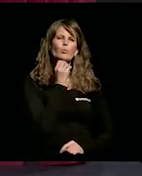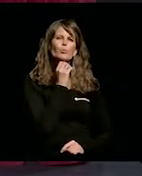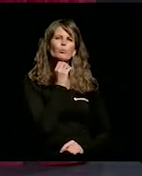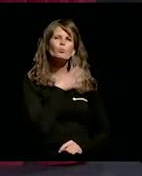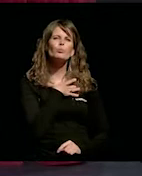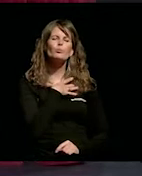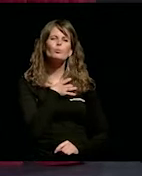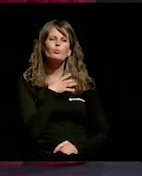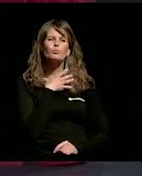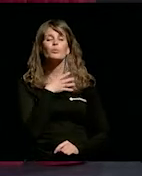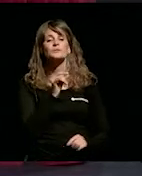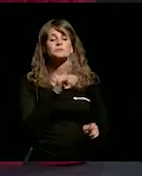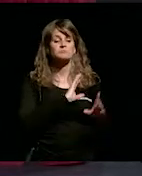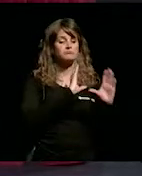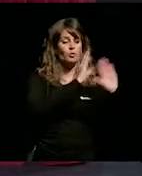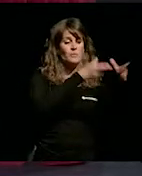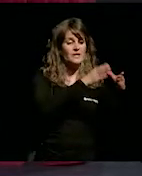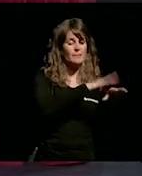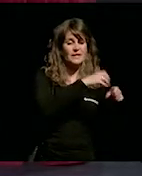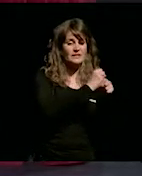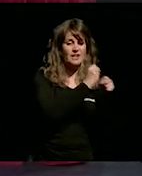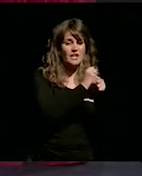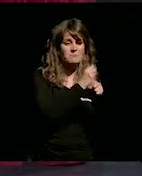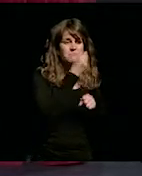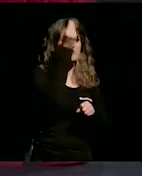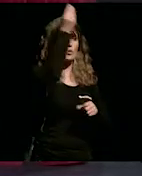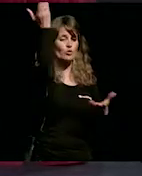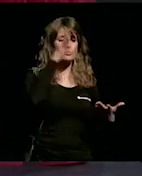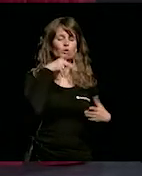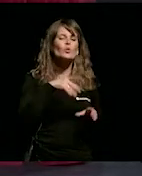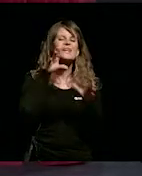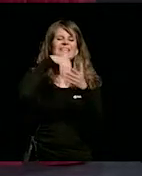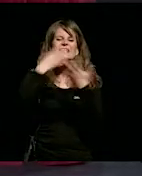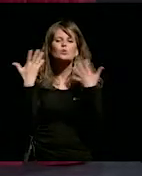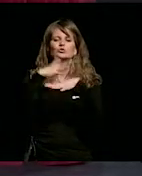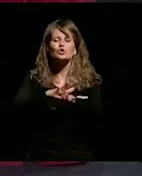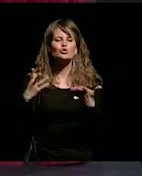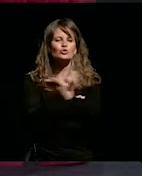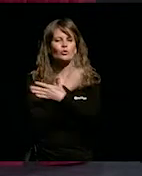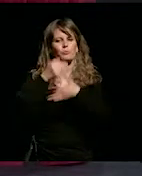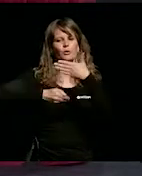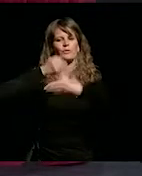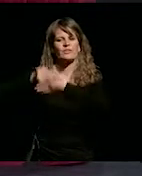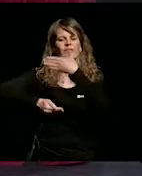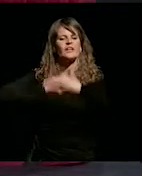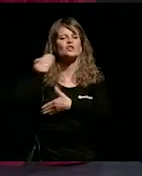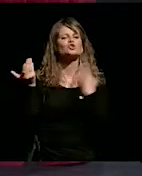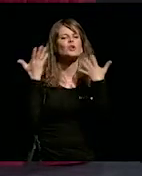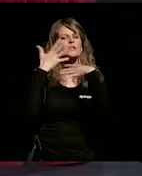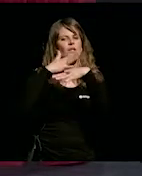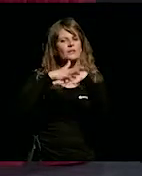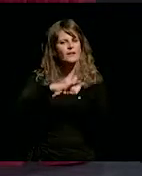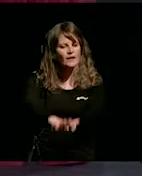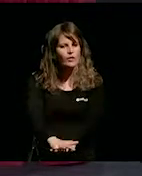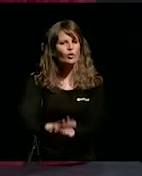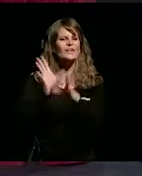He encontrado que es una de las mejores compañías para trabajar porque incluye a todos los públicos a través de un proceso inclusivo e integrador